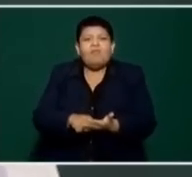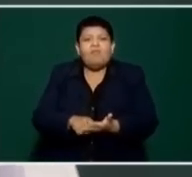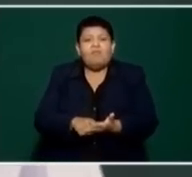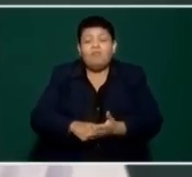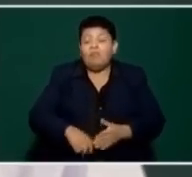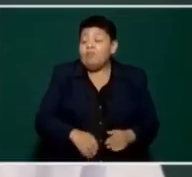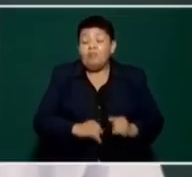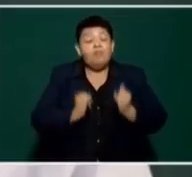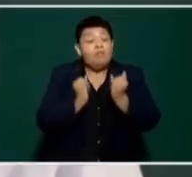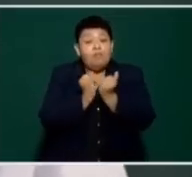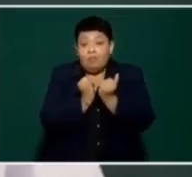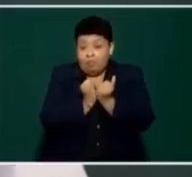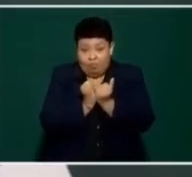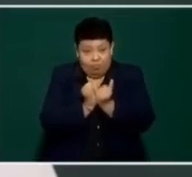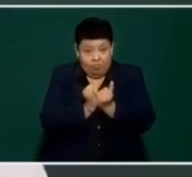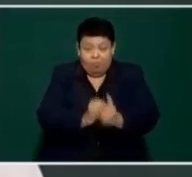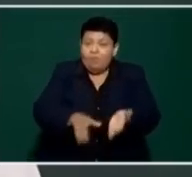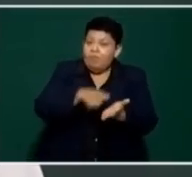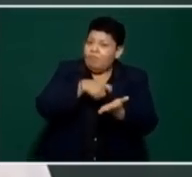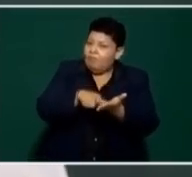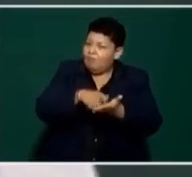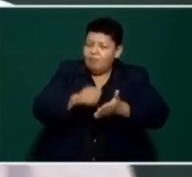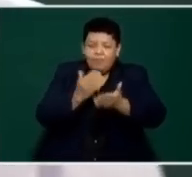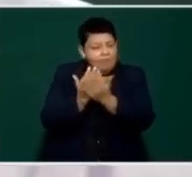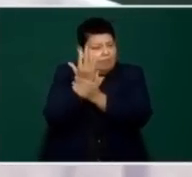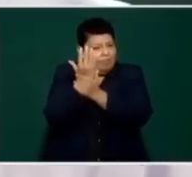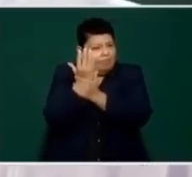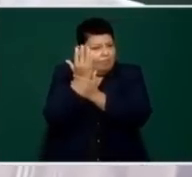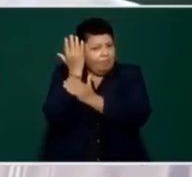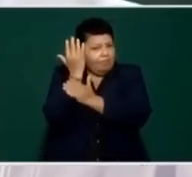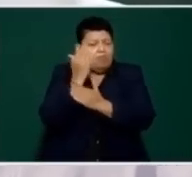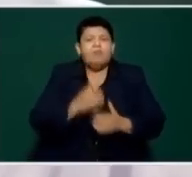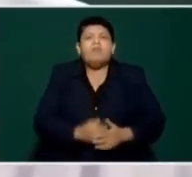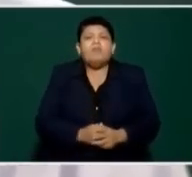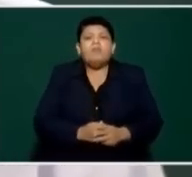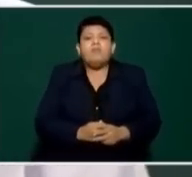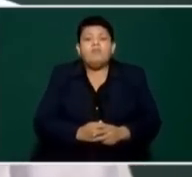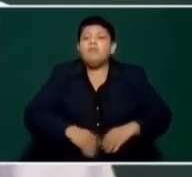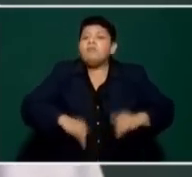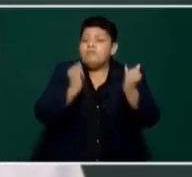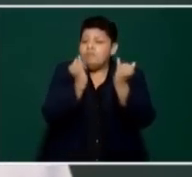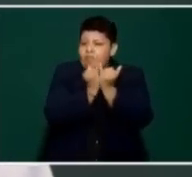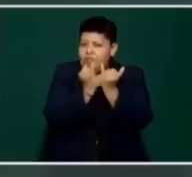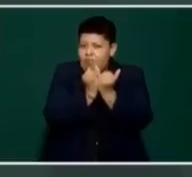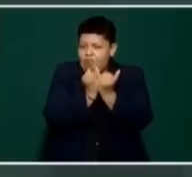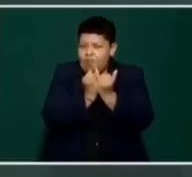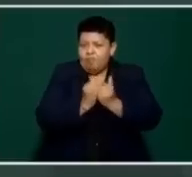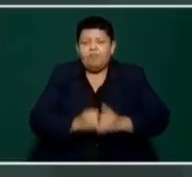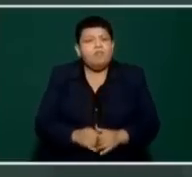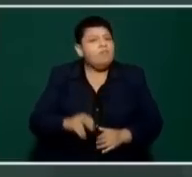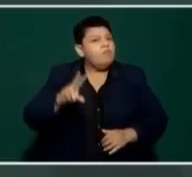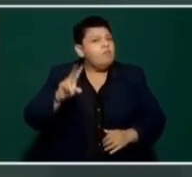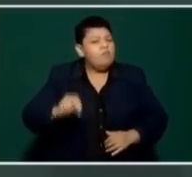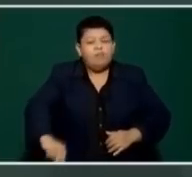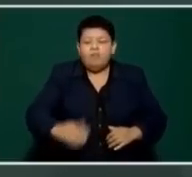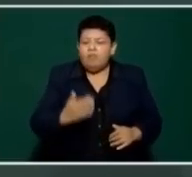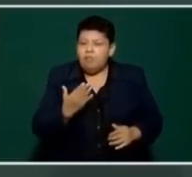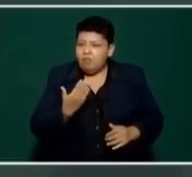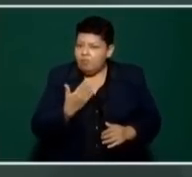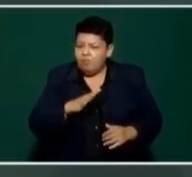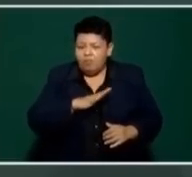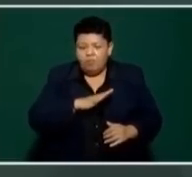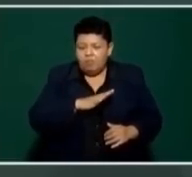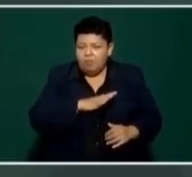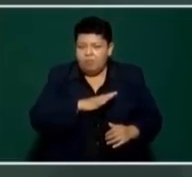ni van a haber impuestos nuevos, y lo mismo, no va a haber